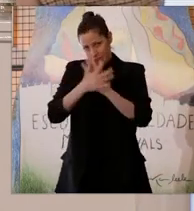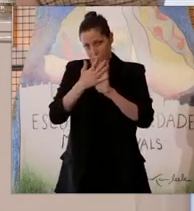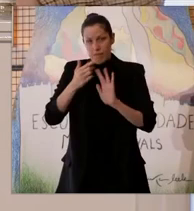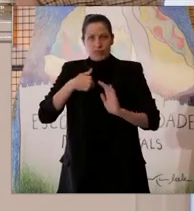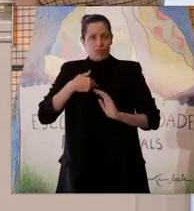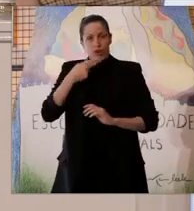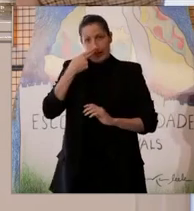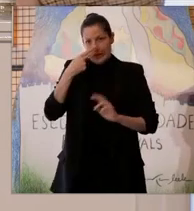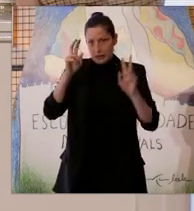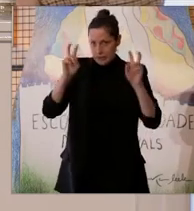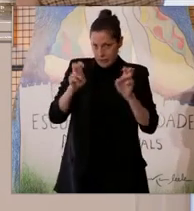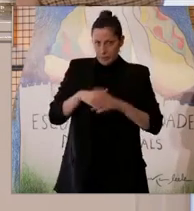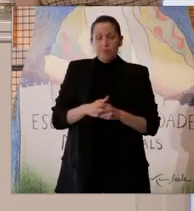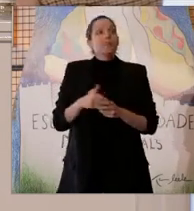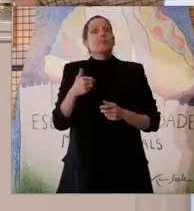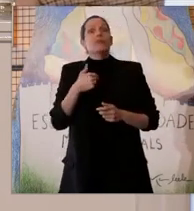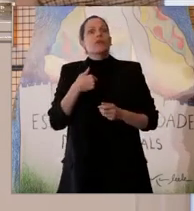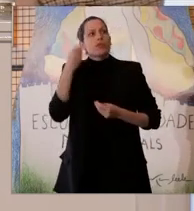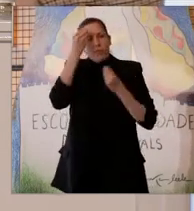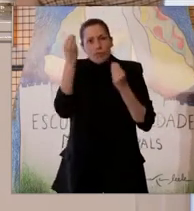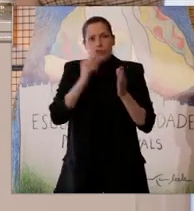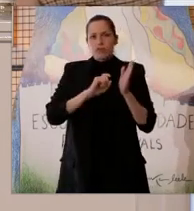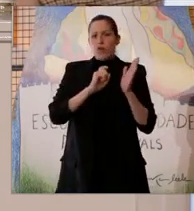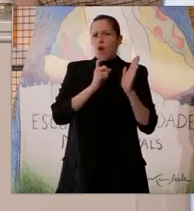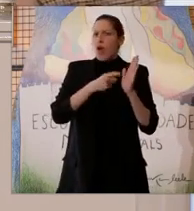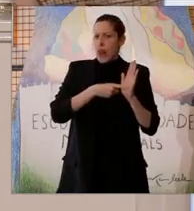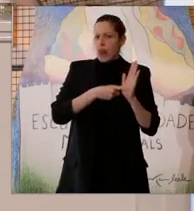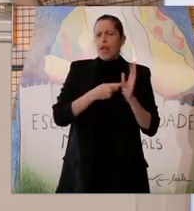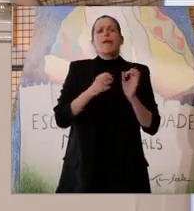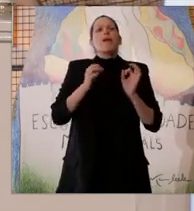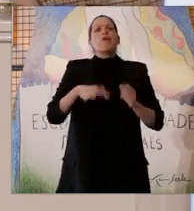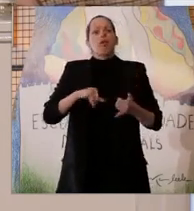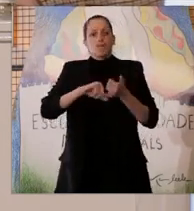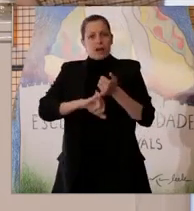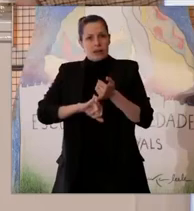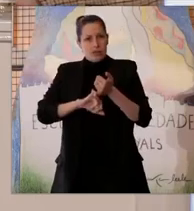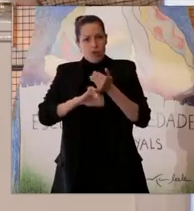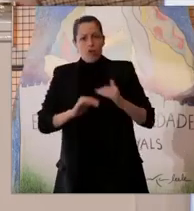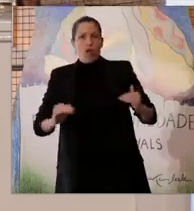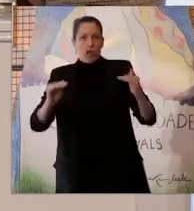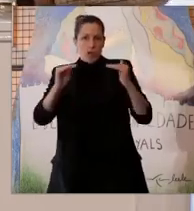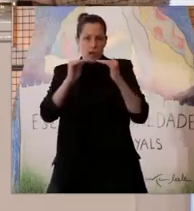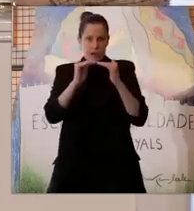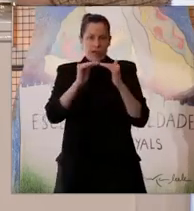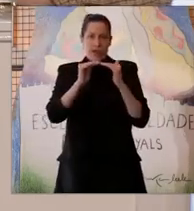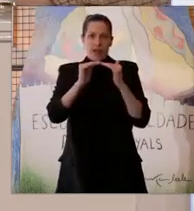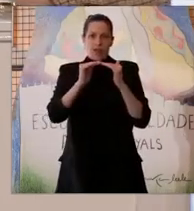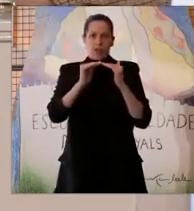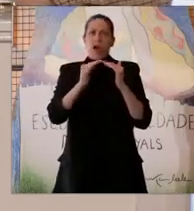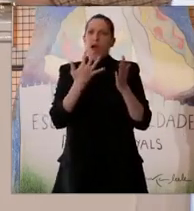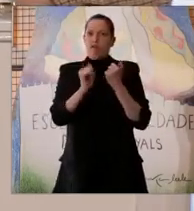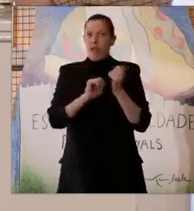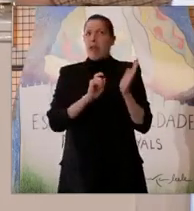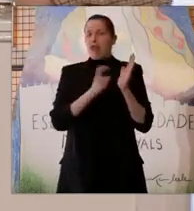las leyes ayudan mucho a crear cultura pasó con el matrimonio igualitario nadie es es muy excepcional la posición